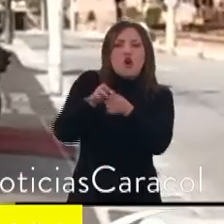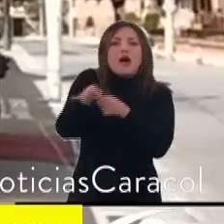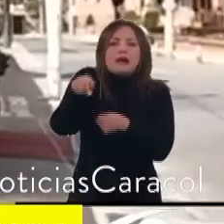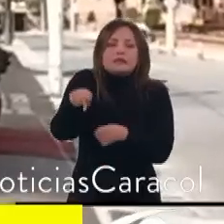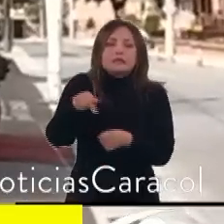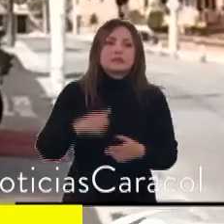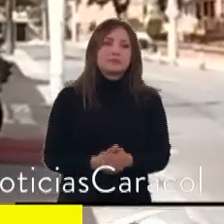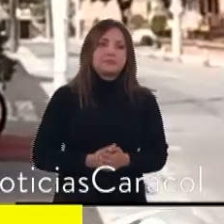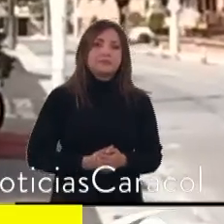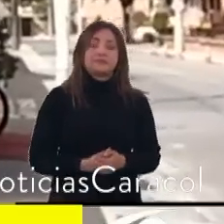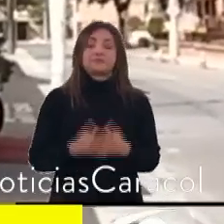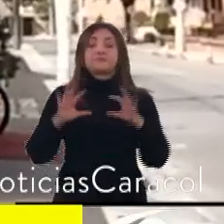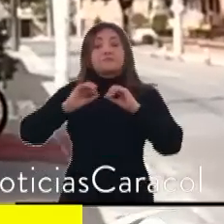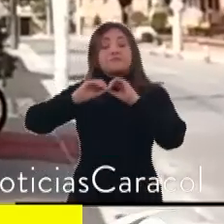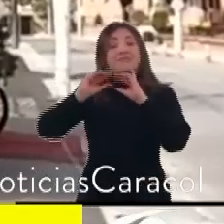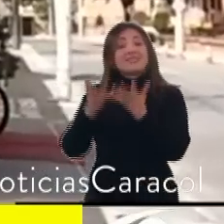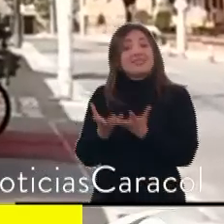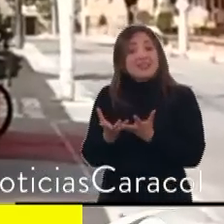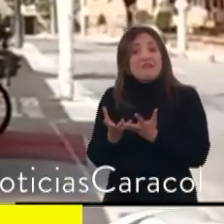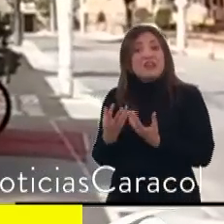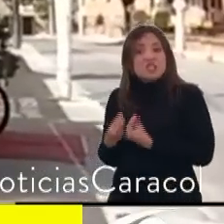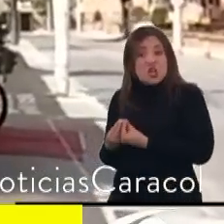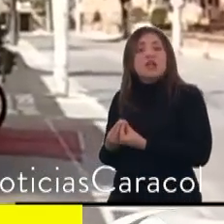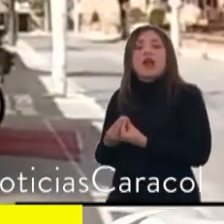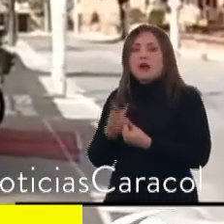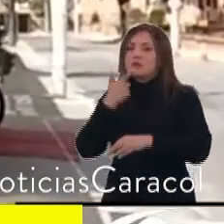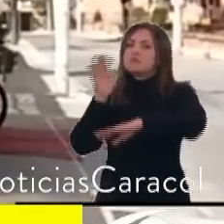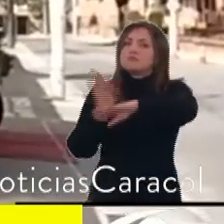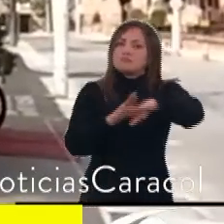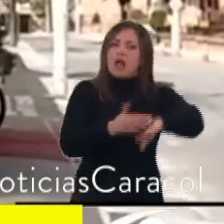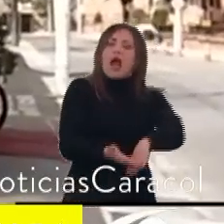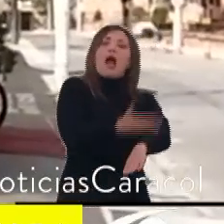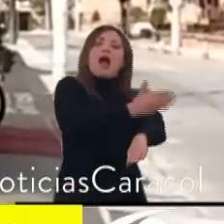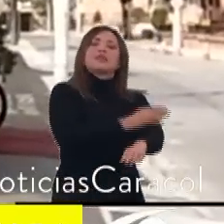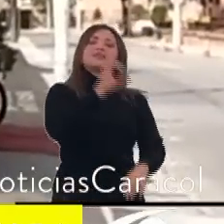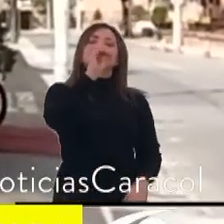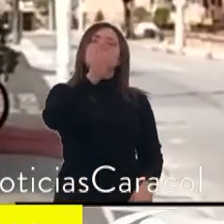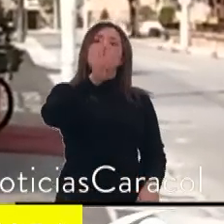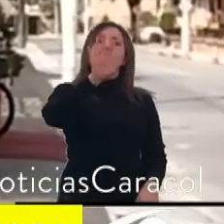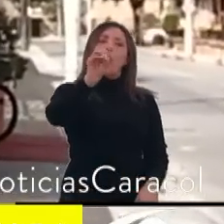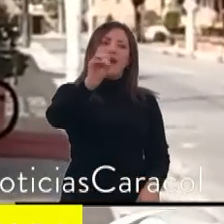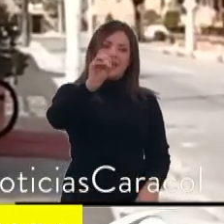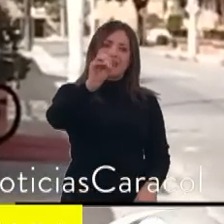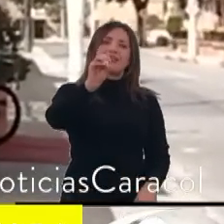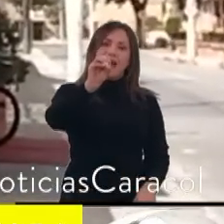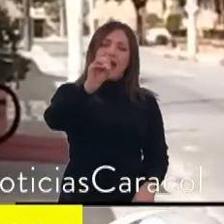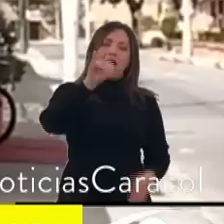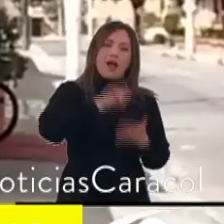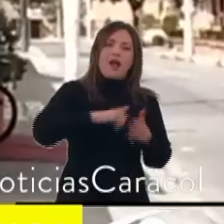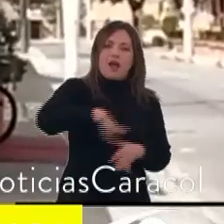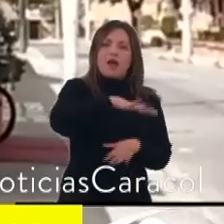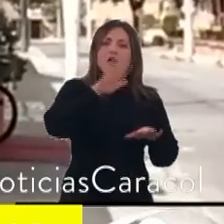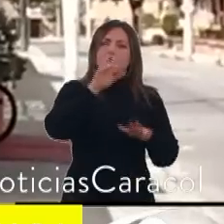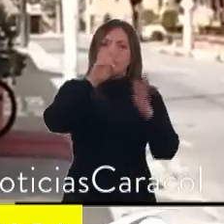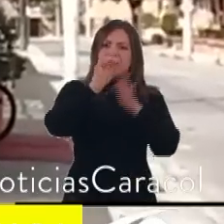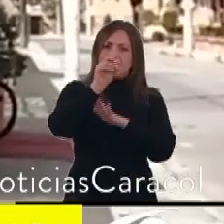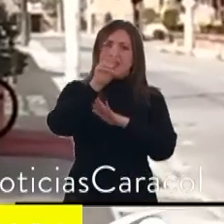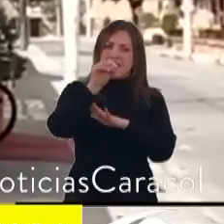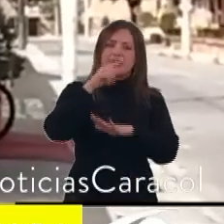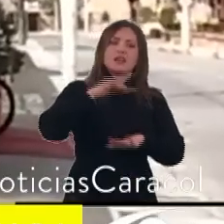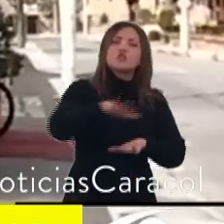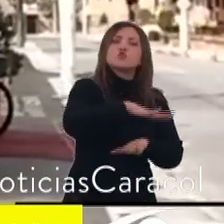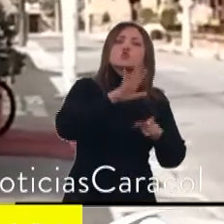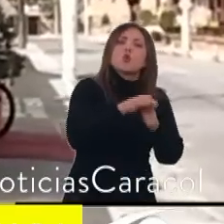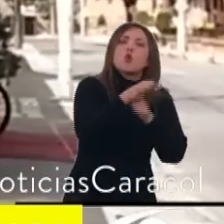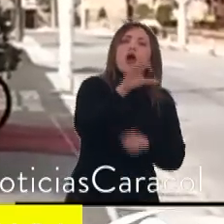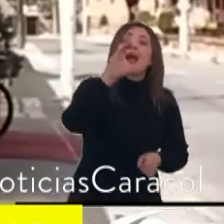Por su parte, la Defensoría del Pueblo ha emitido la alerta temprana 040 del 2020 para el municipio de Caldono. Caldono hace